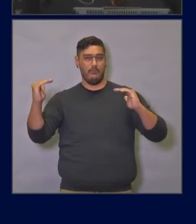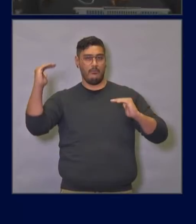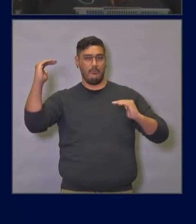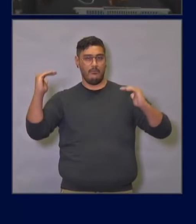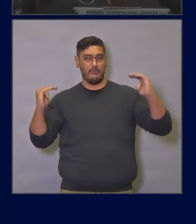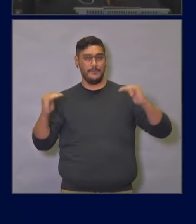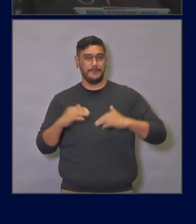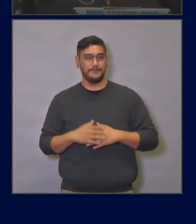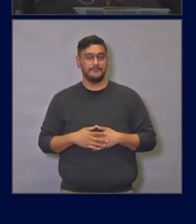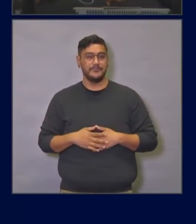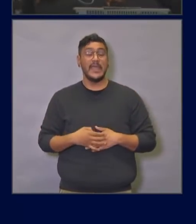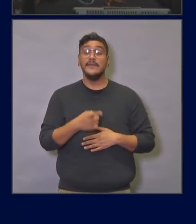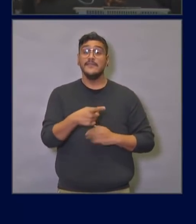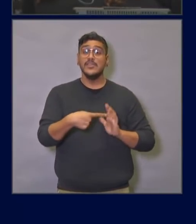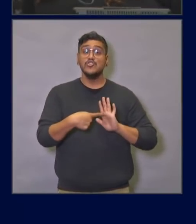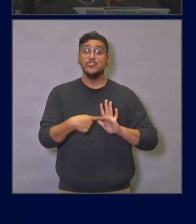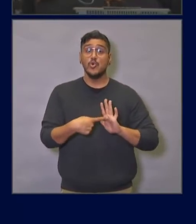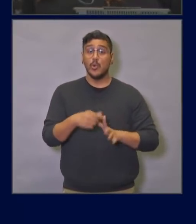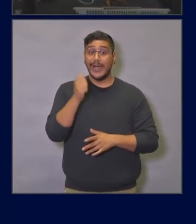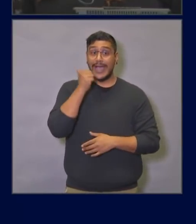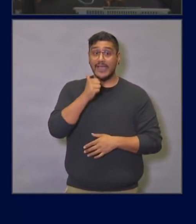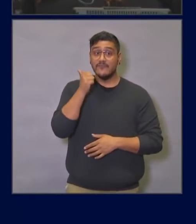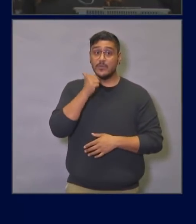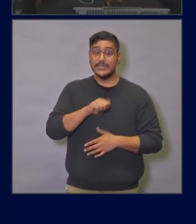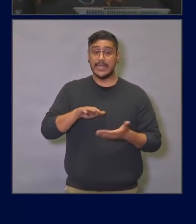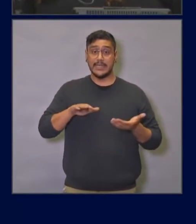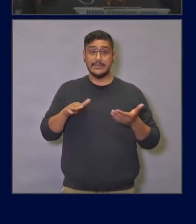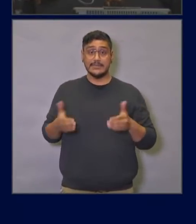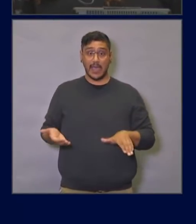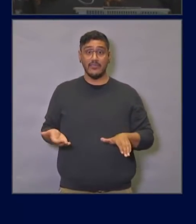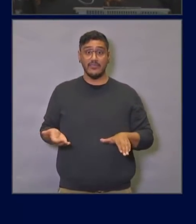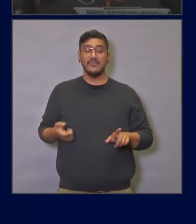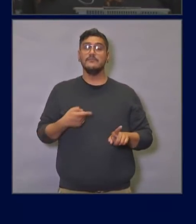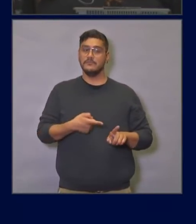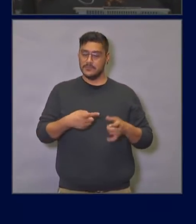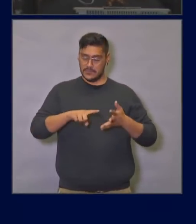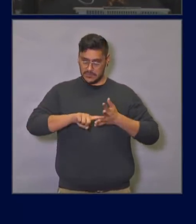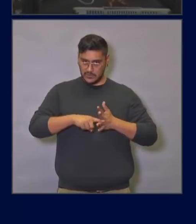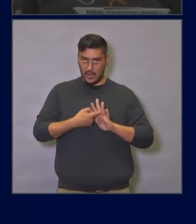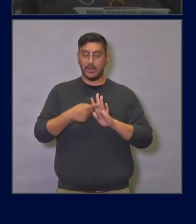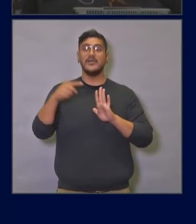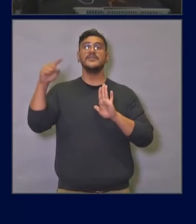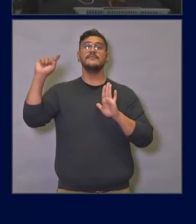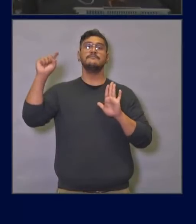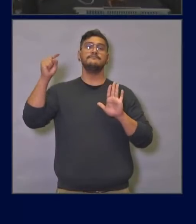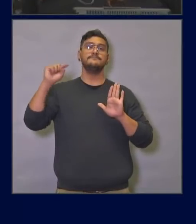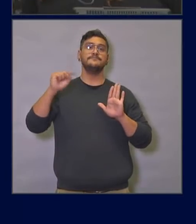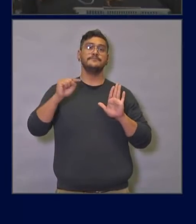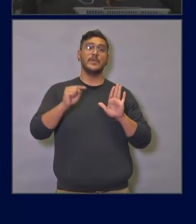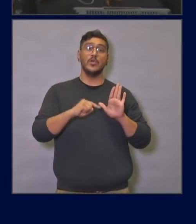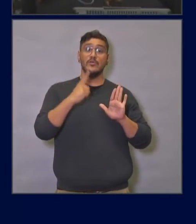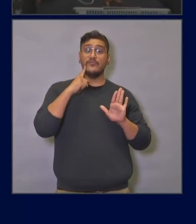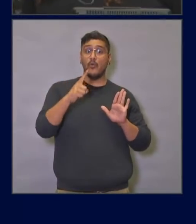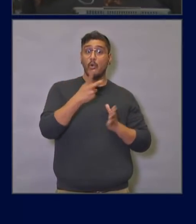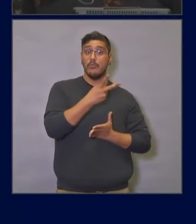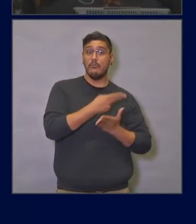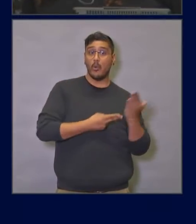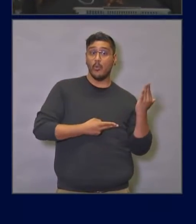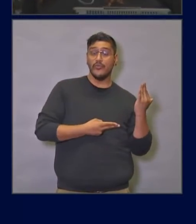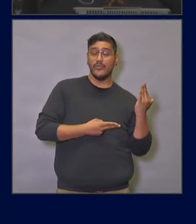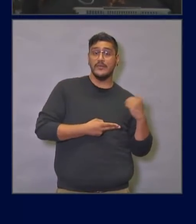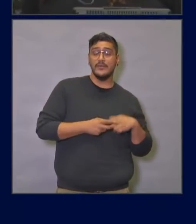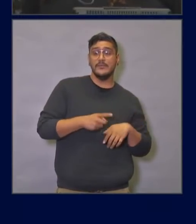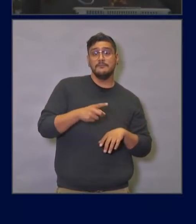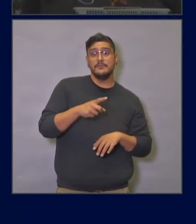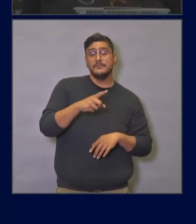Esto nos muestra que las tasas diarias de mortalidad han disminuido tanto para los residentes morenos como los